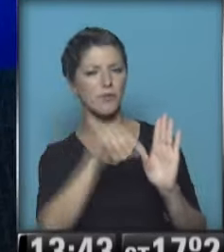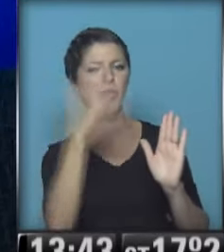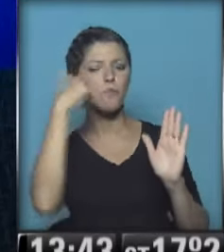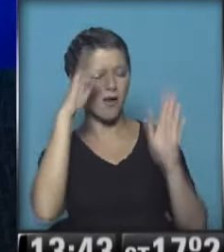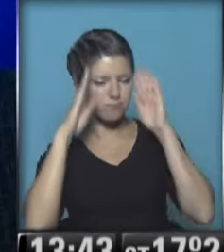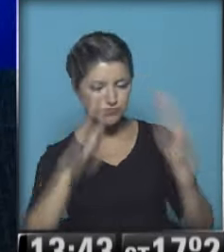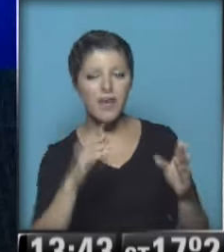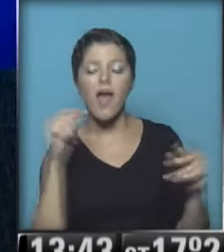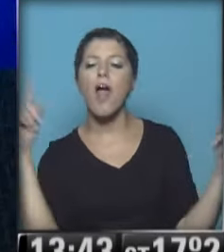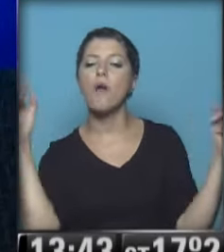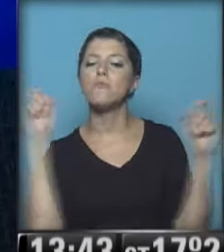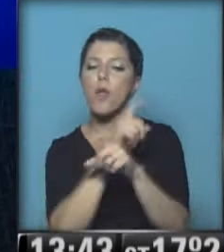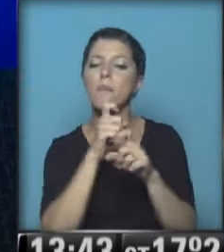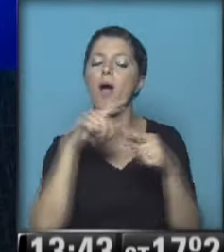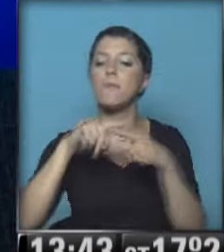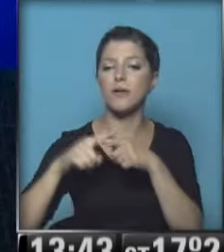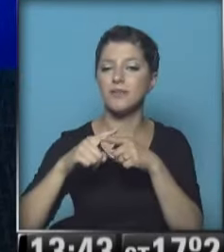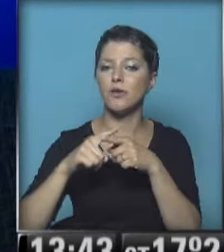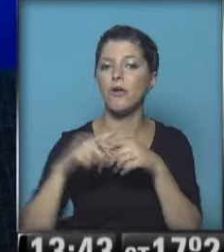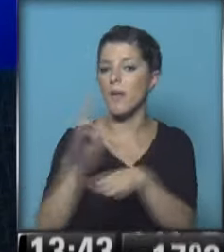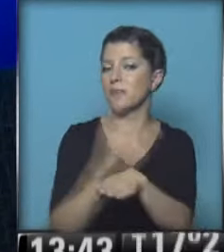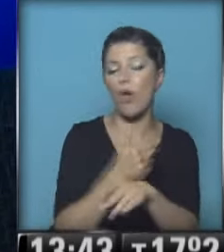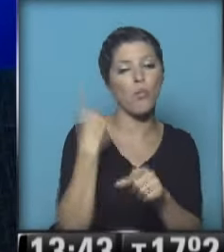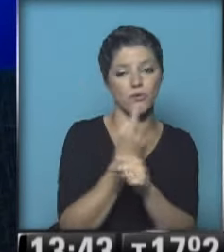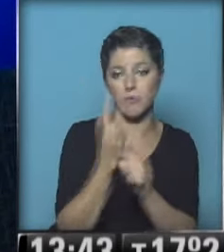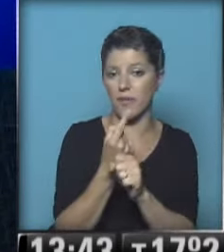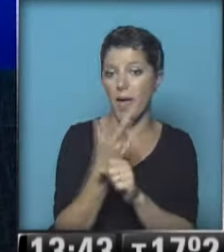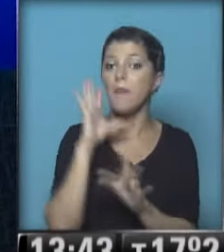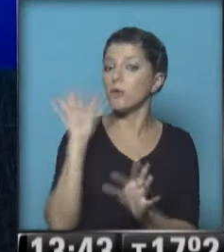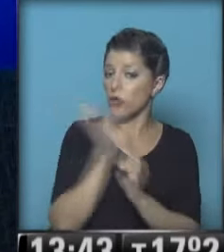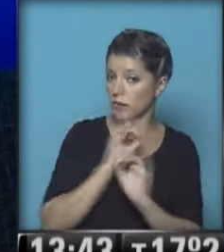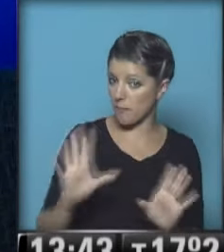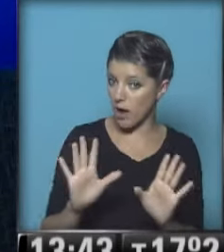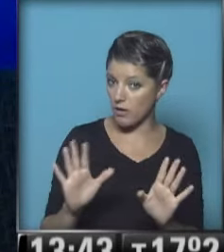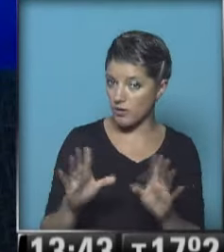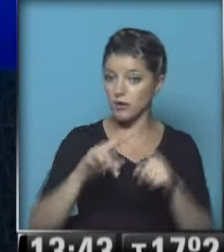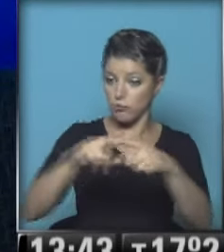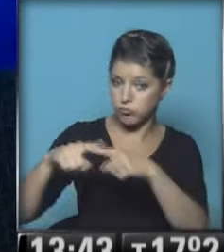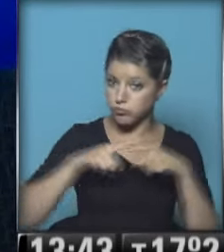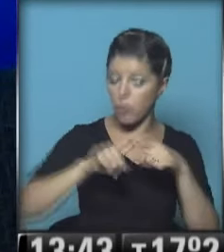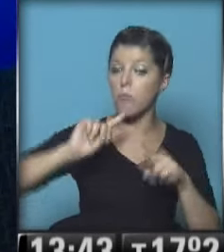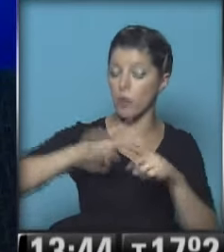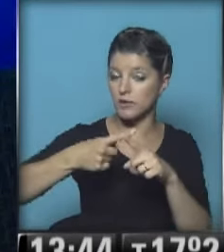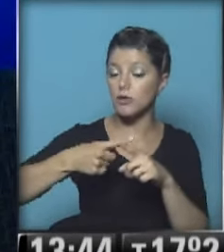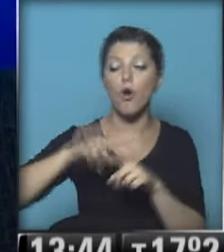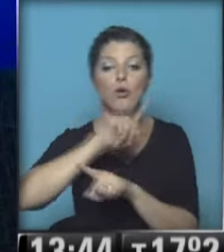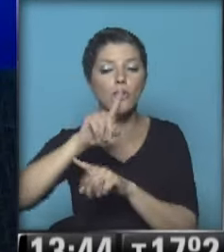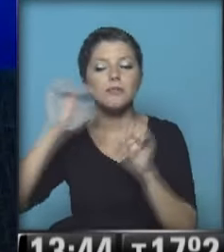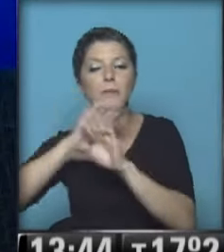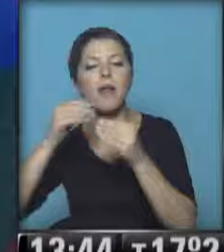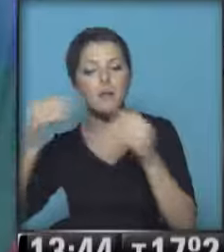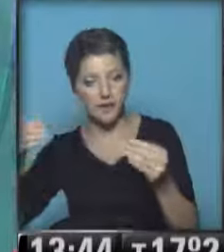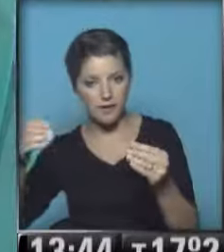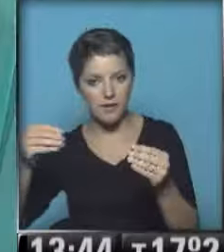el que el conflicto político es inevitable y no es algo malo que en las sociedades haya conflictos políticos, sino que justamente, lejos de ser